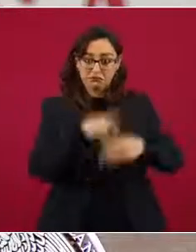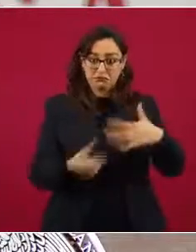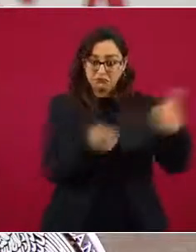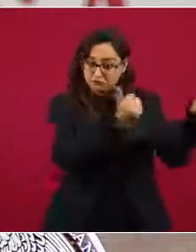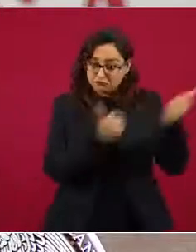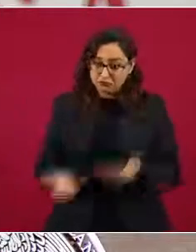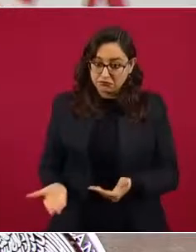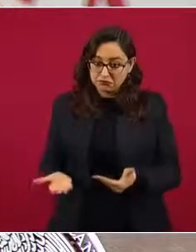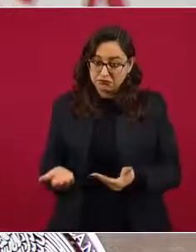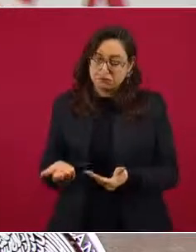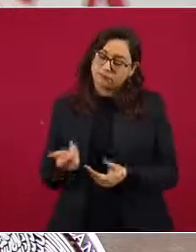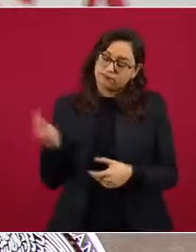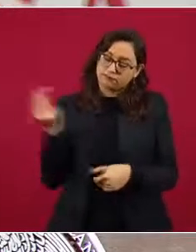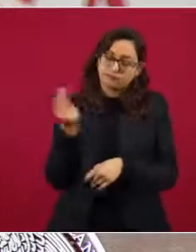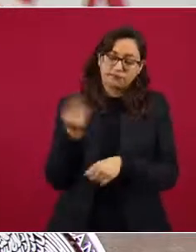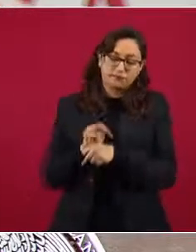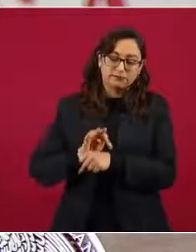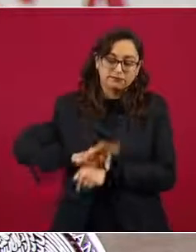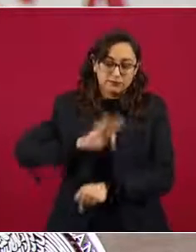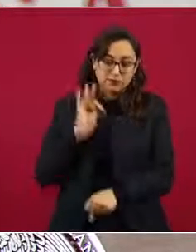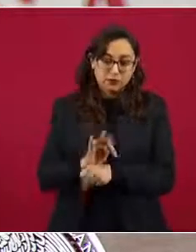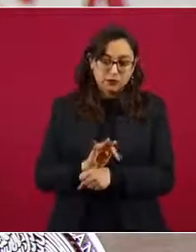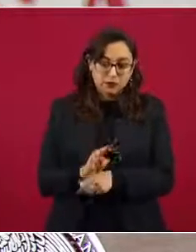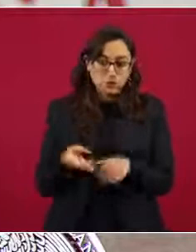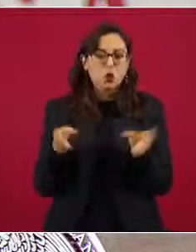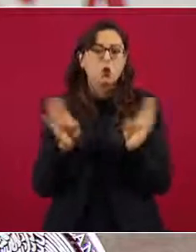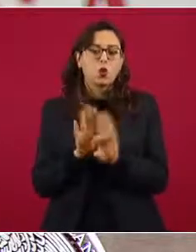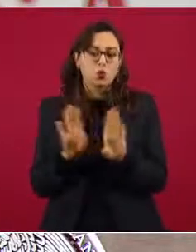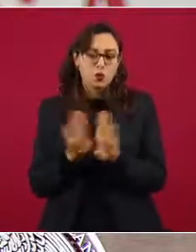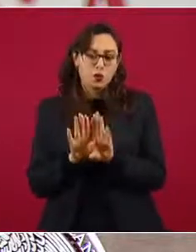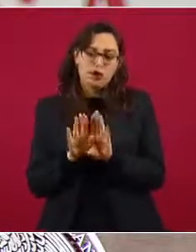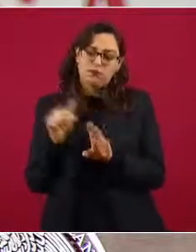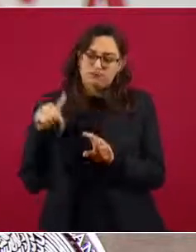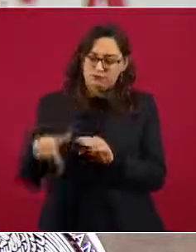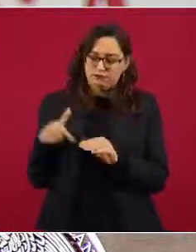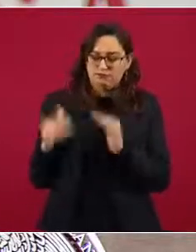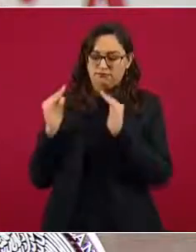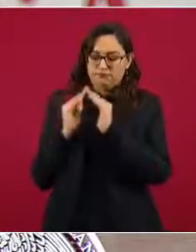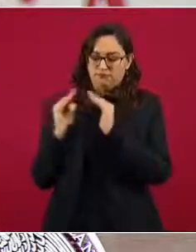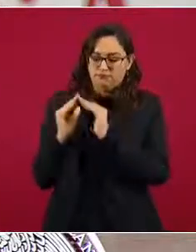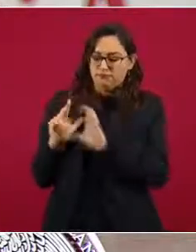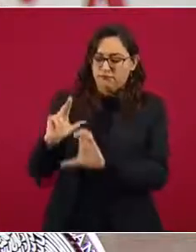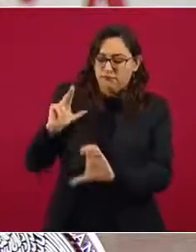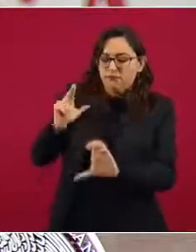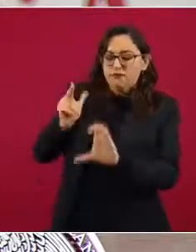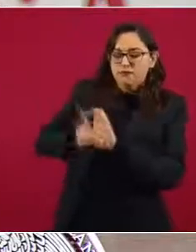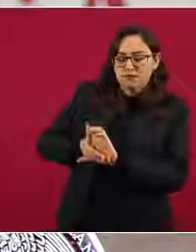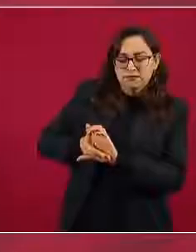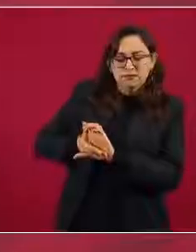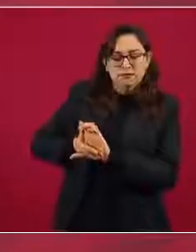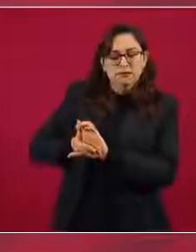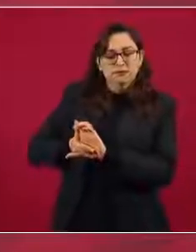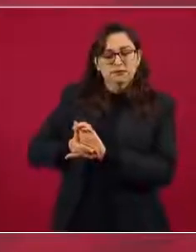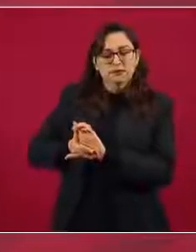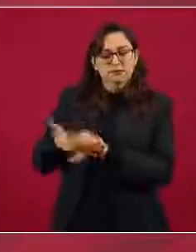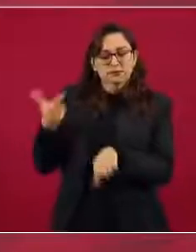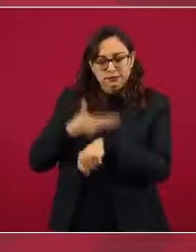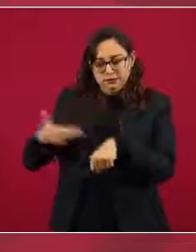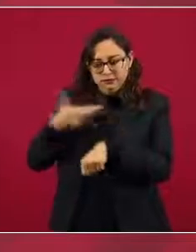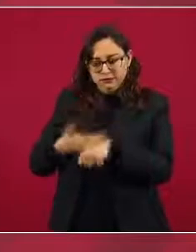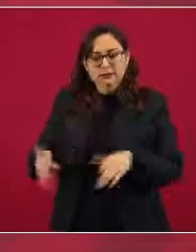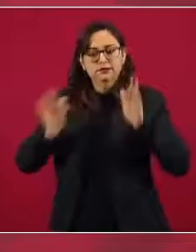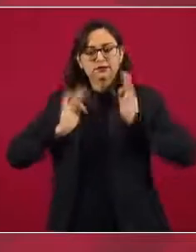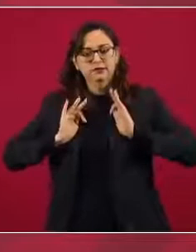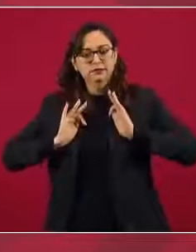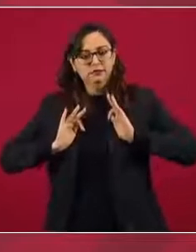protegerlos significa que su estancia sea tanto logísticamente y también en términos de la